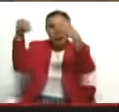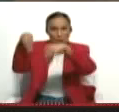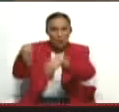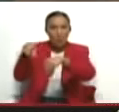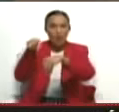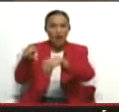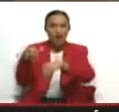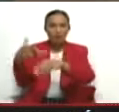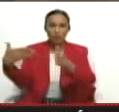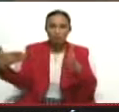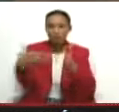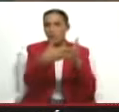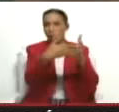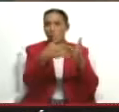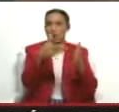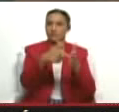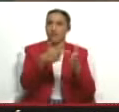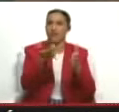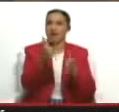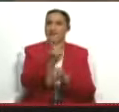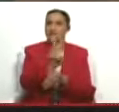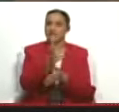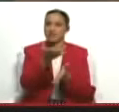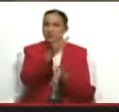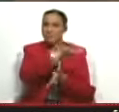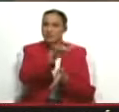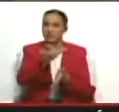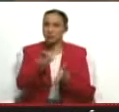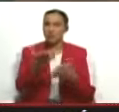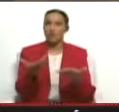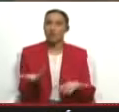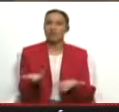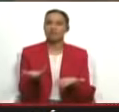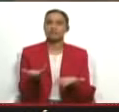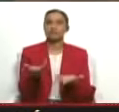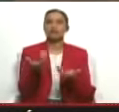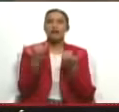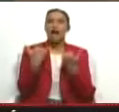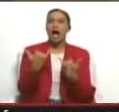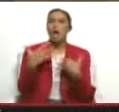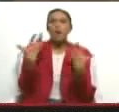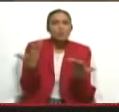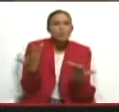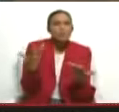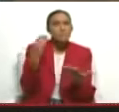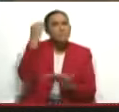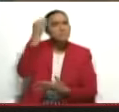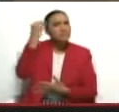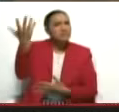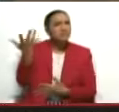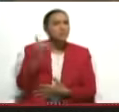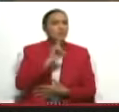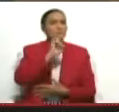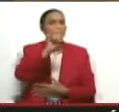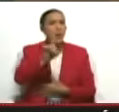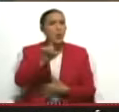entonces habría una gran pregunta frente a esto que estamos en desarrollo observando